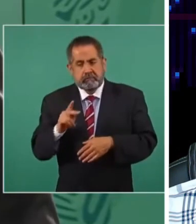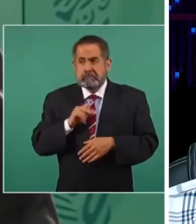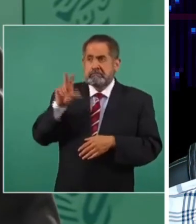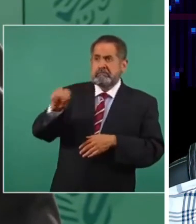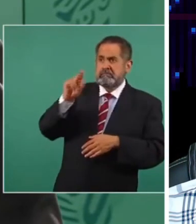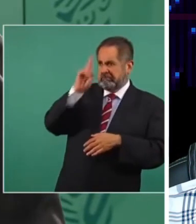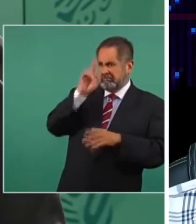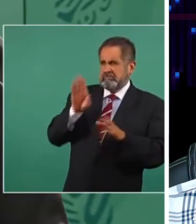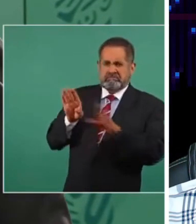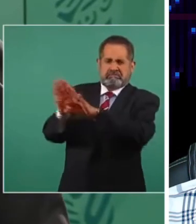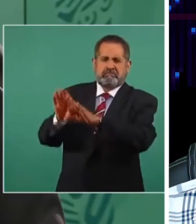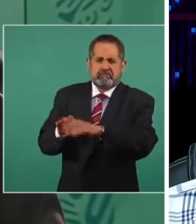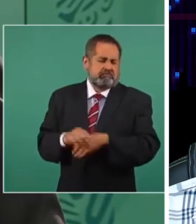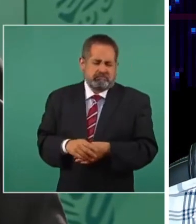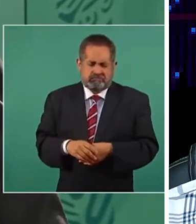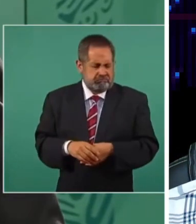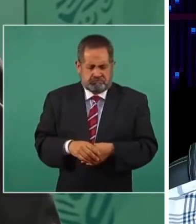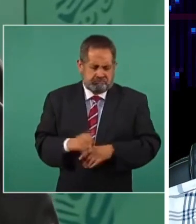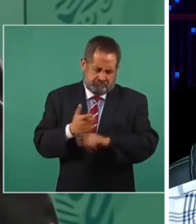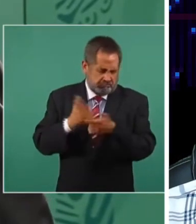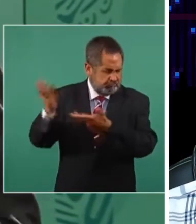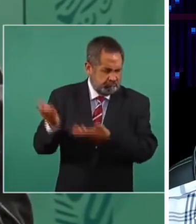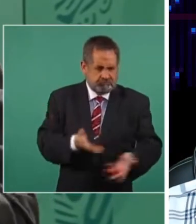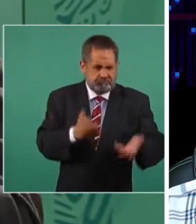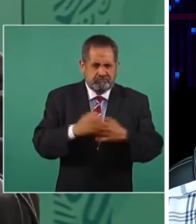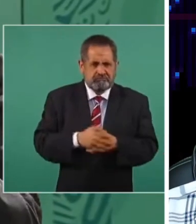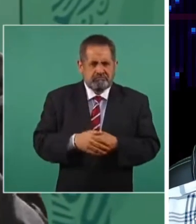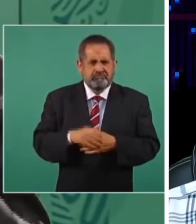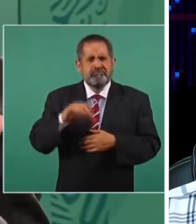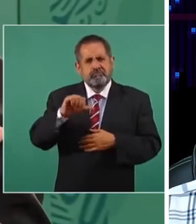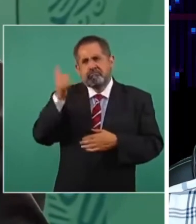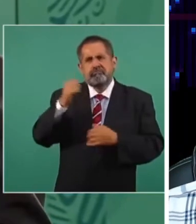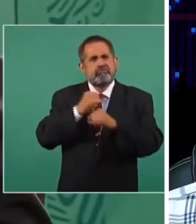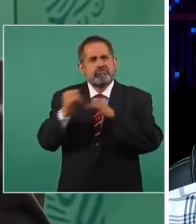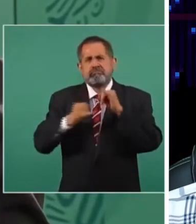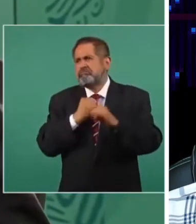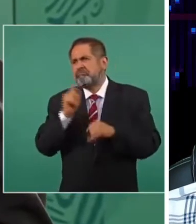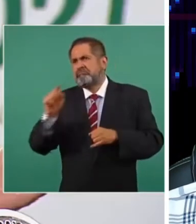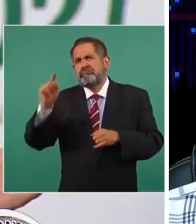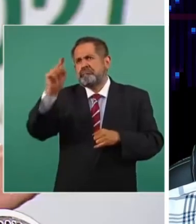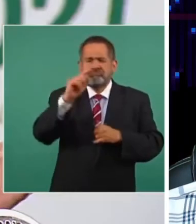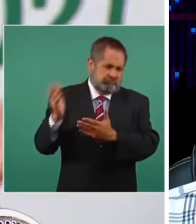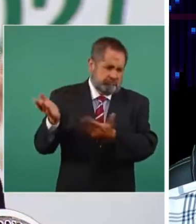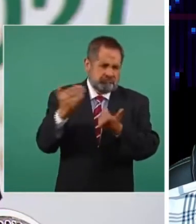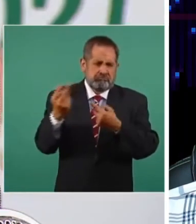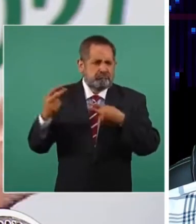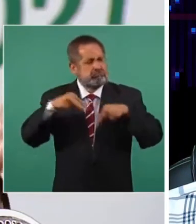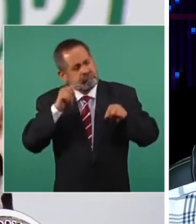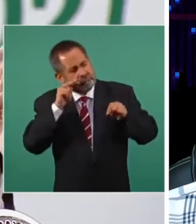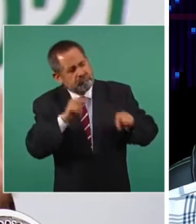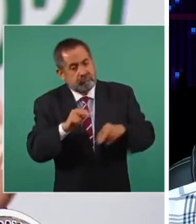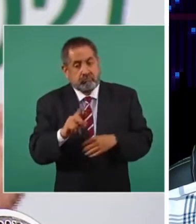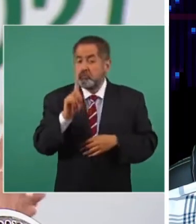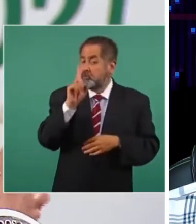prohibir que vengan los observadores de la OEA o incluso hay de otros organismos hoy en nuestro país. La